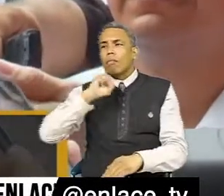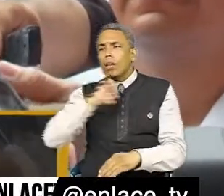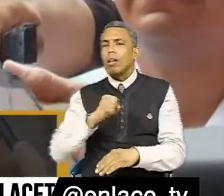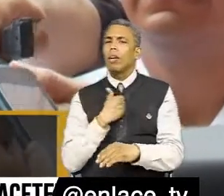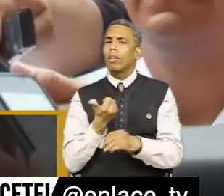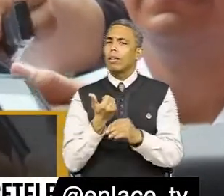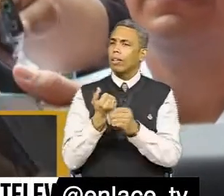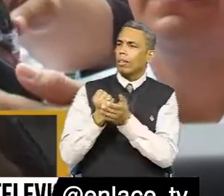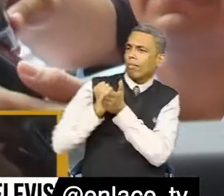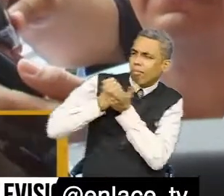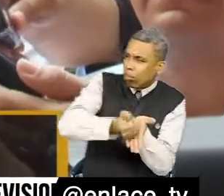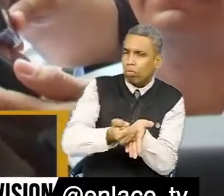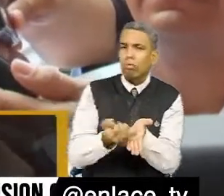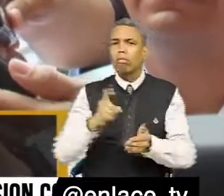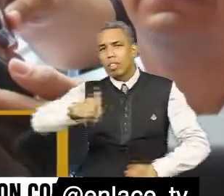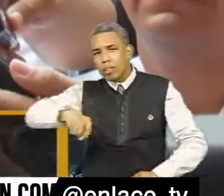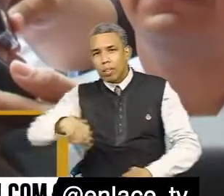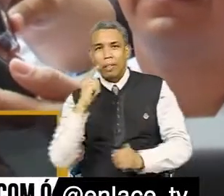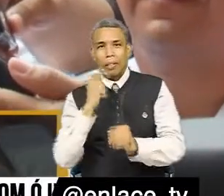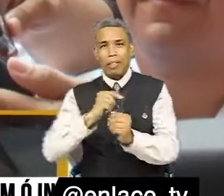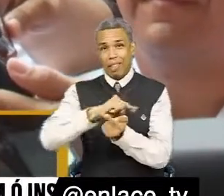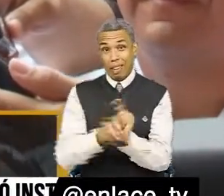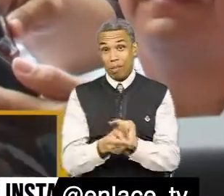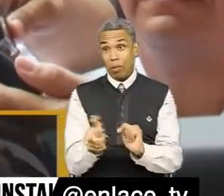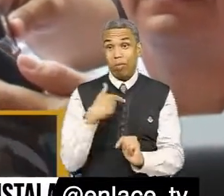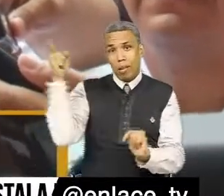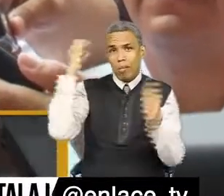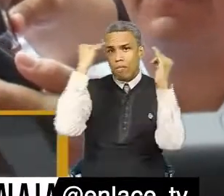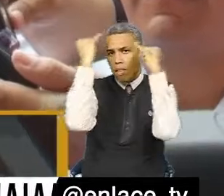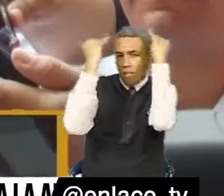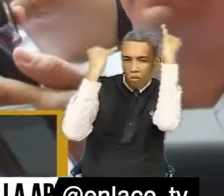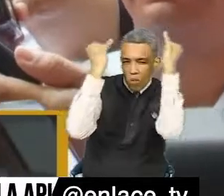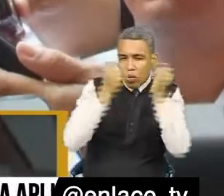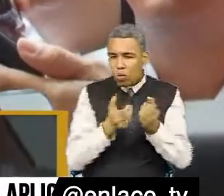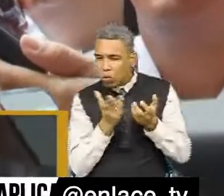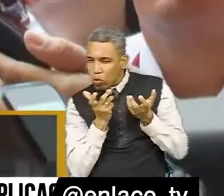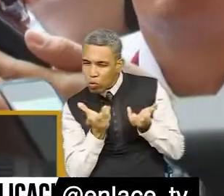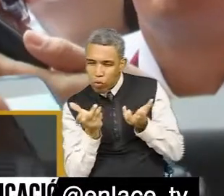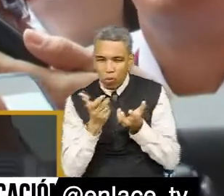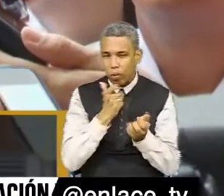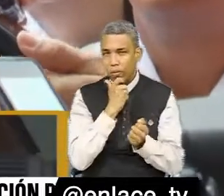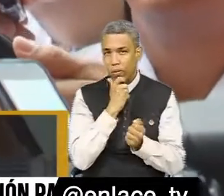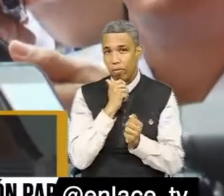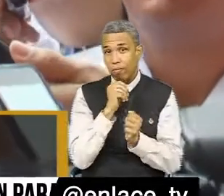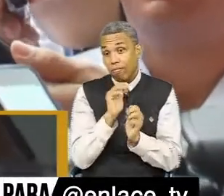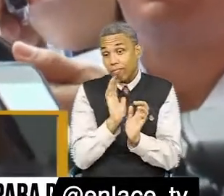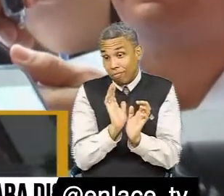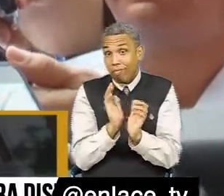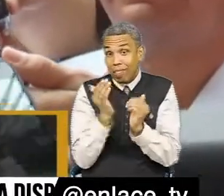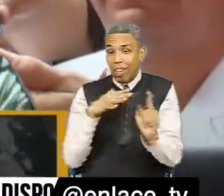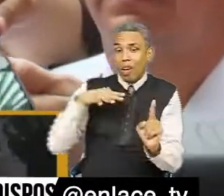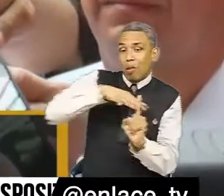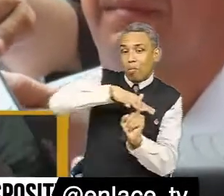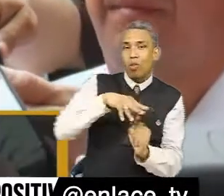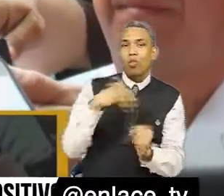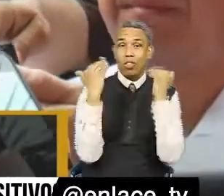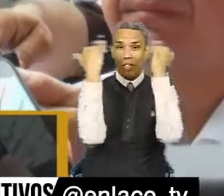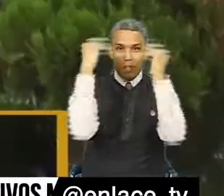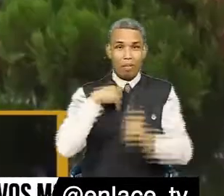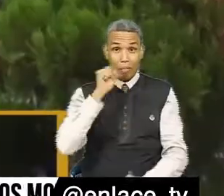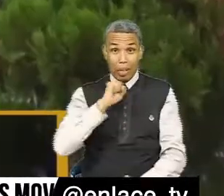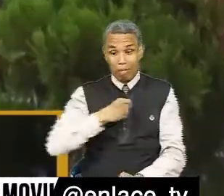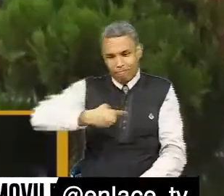podrán tener mayores instrumentos y herramientas de planificación así es que todo lo que sea en beneficio barrancabermeja estamos trabajando para